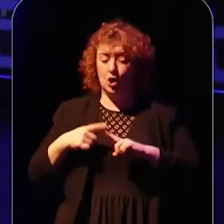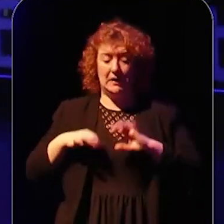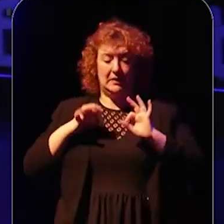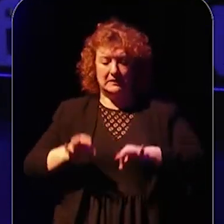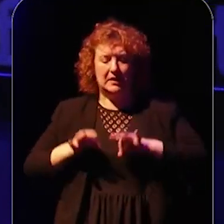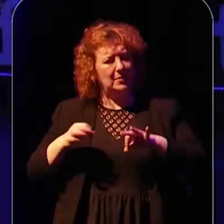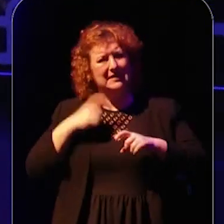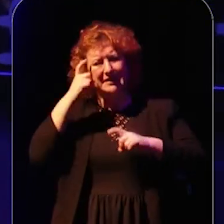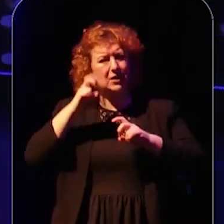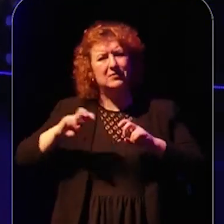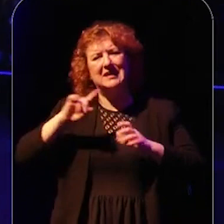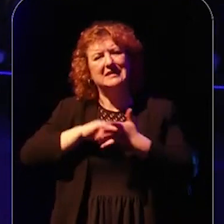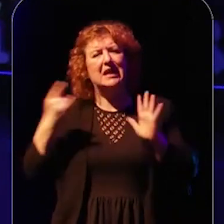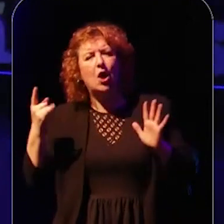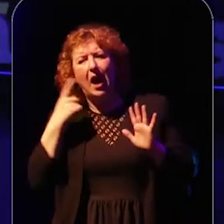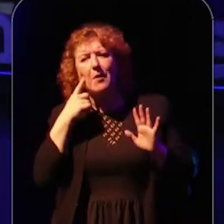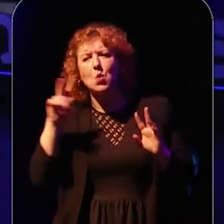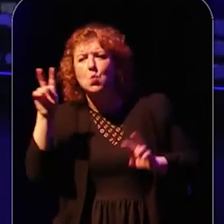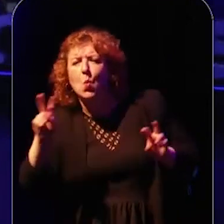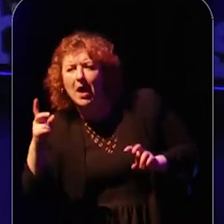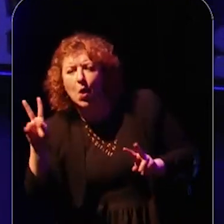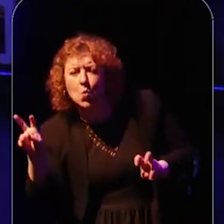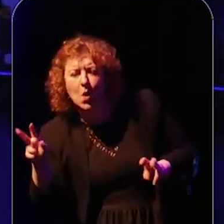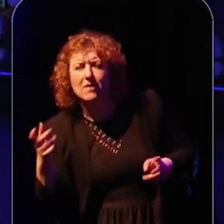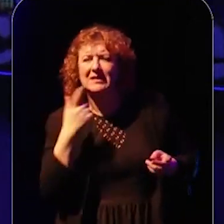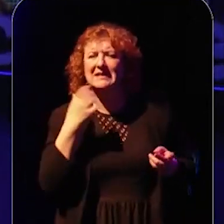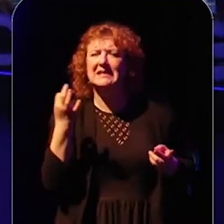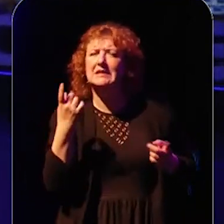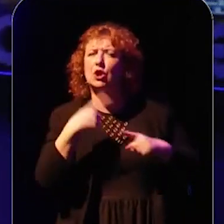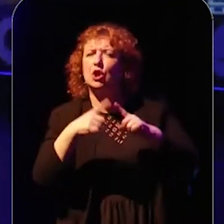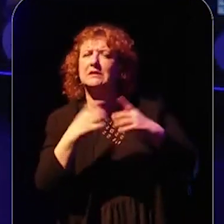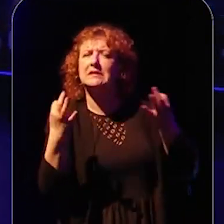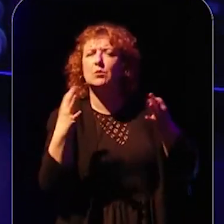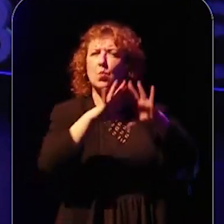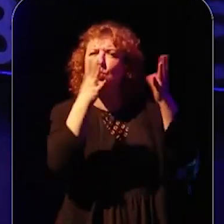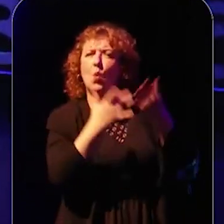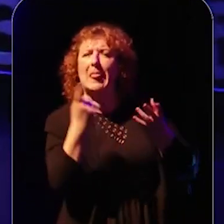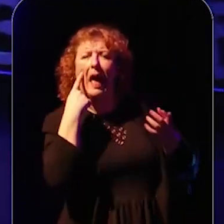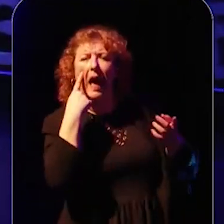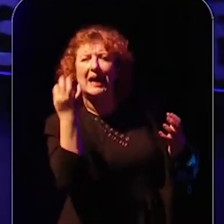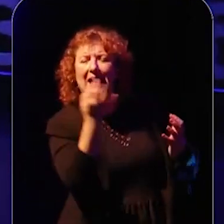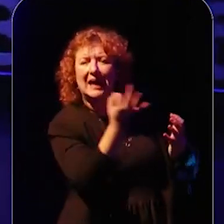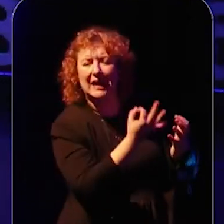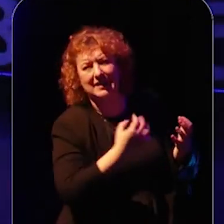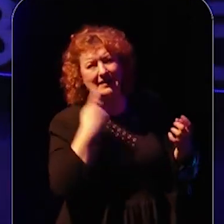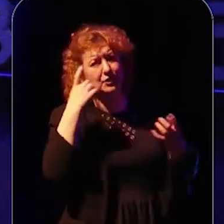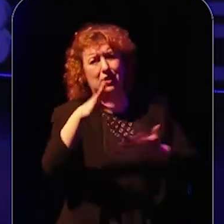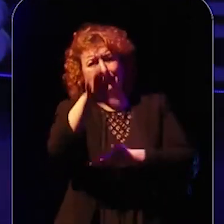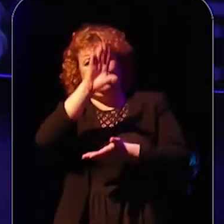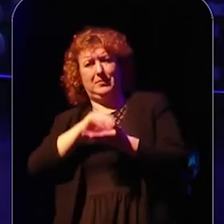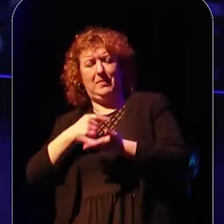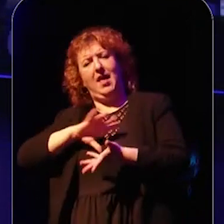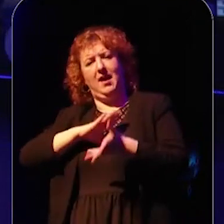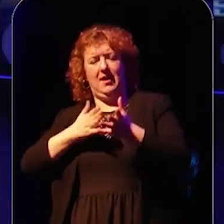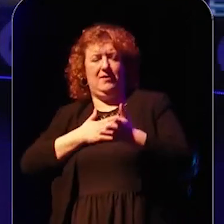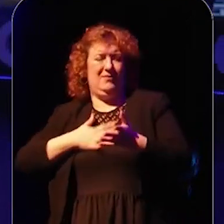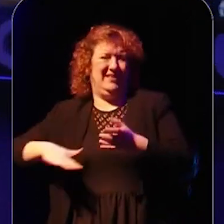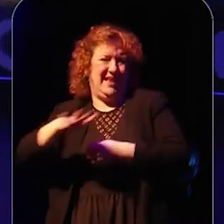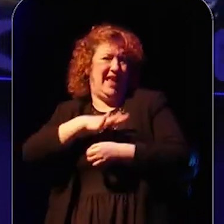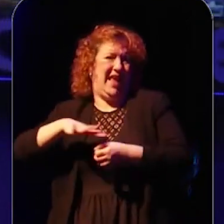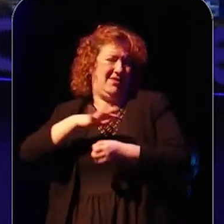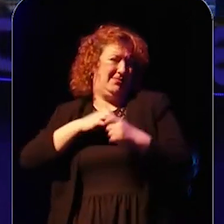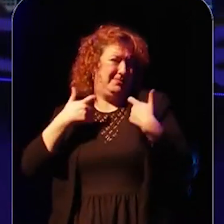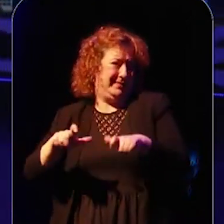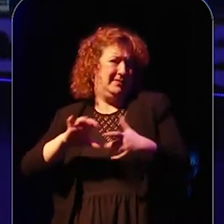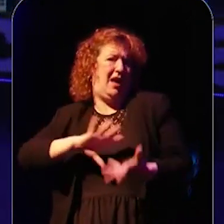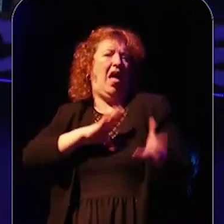dinámicas, siempre buscamos la tecnología nueva, el qué se está moviendo, qué está pasando en el mundo, e intentamos ver cómo lo podemos adaptar a nuestro campo.